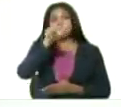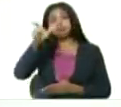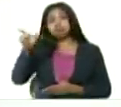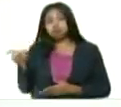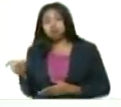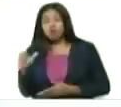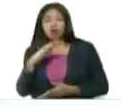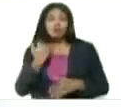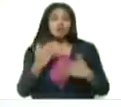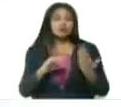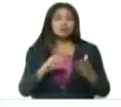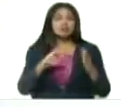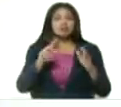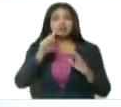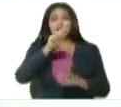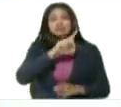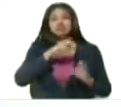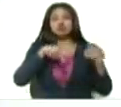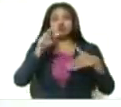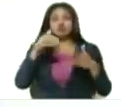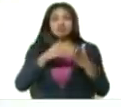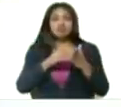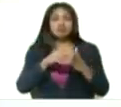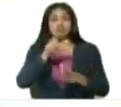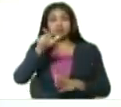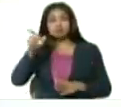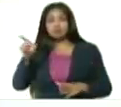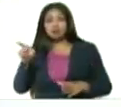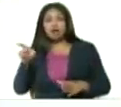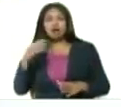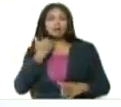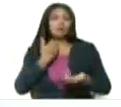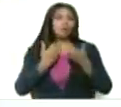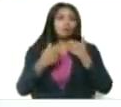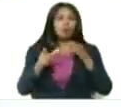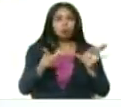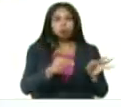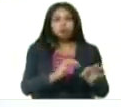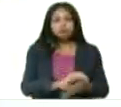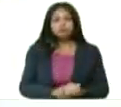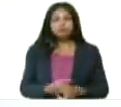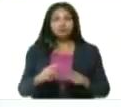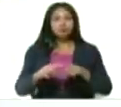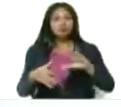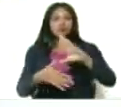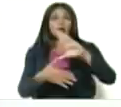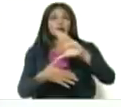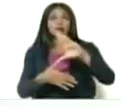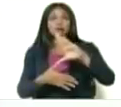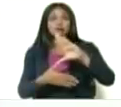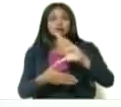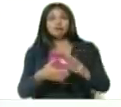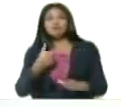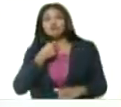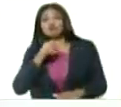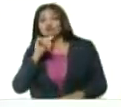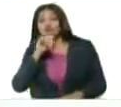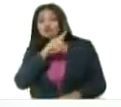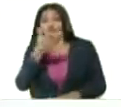a 112.000 casos. Y así por el estilo. En el caso de América Latina, me gusta siempre informar al